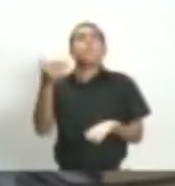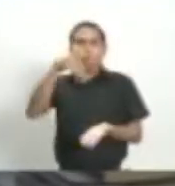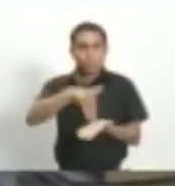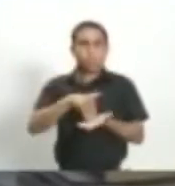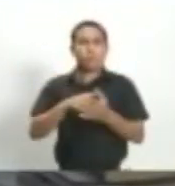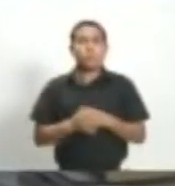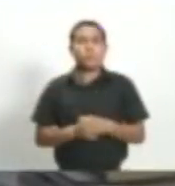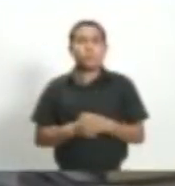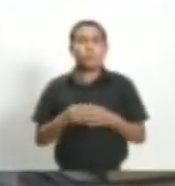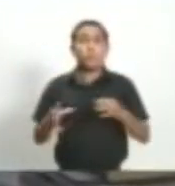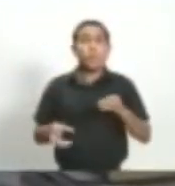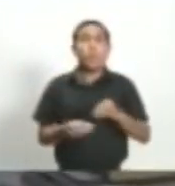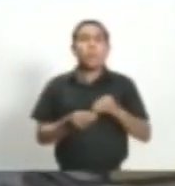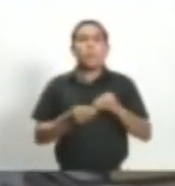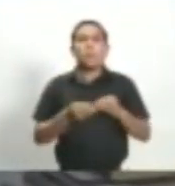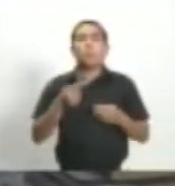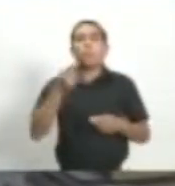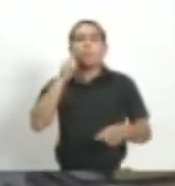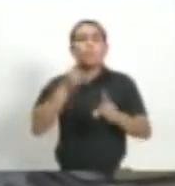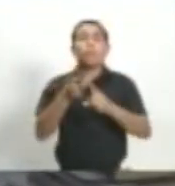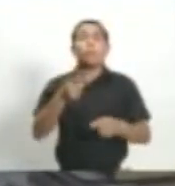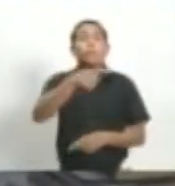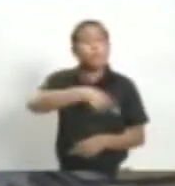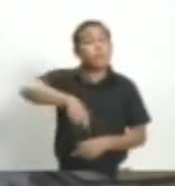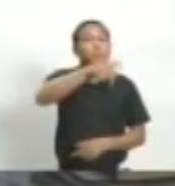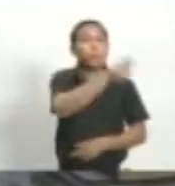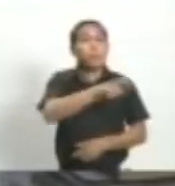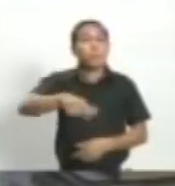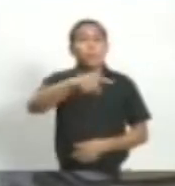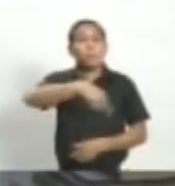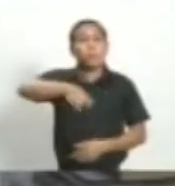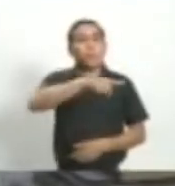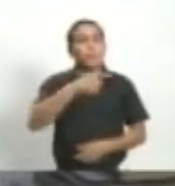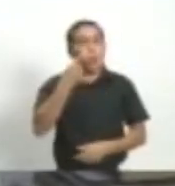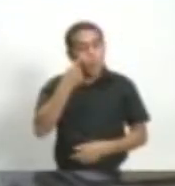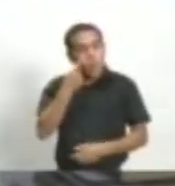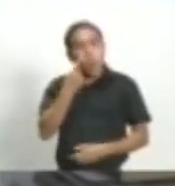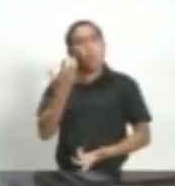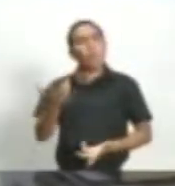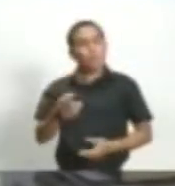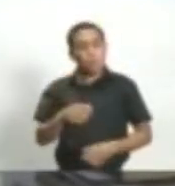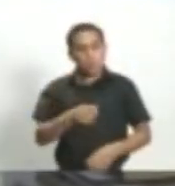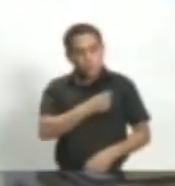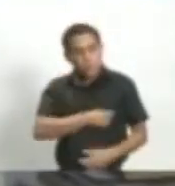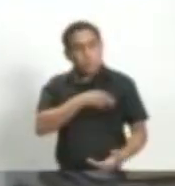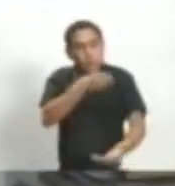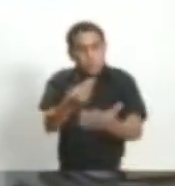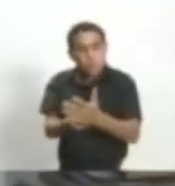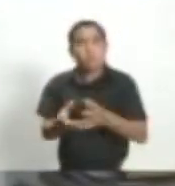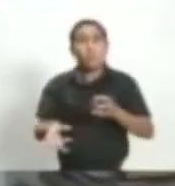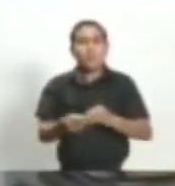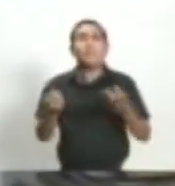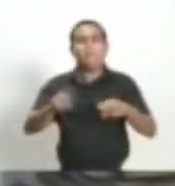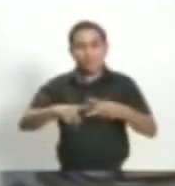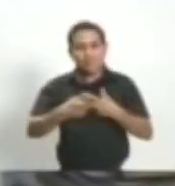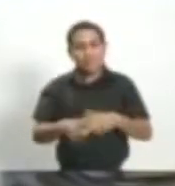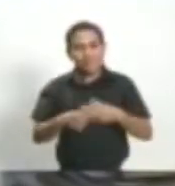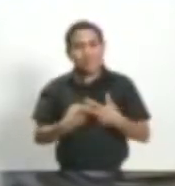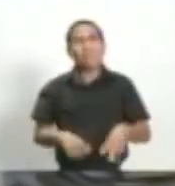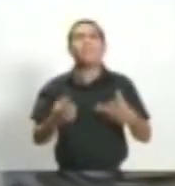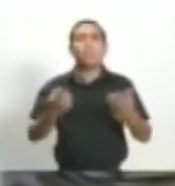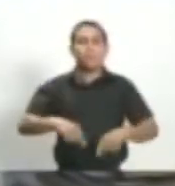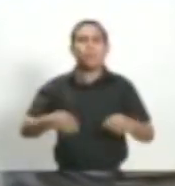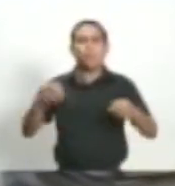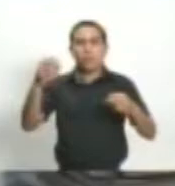que esto lo estamos haciendo de cara a que la gente se concientice al uso eficiente de la energía, por eso estamos haciendo talleres de la energía, vamos a lanzar un programa de